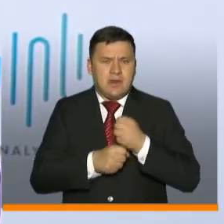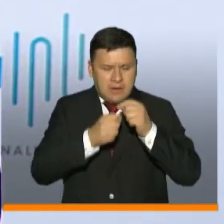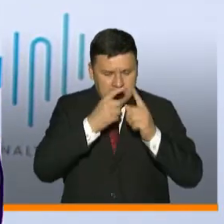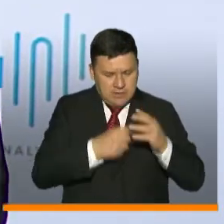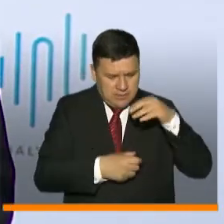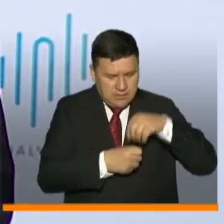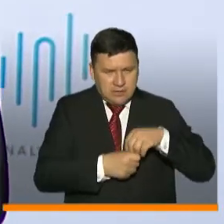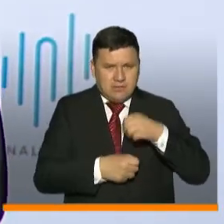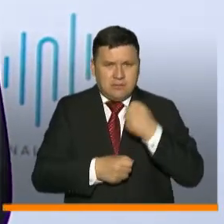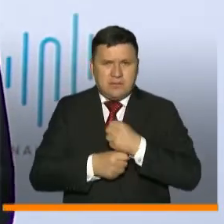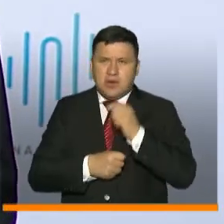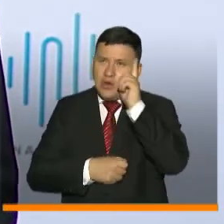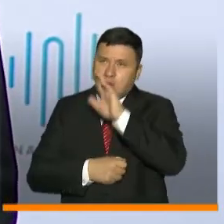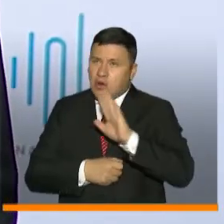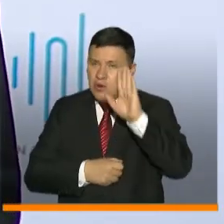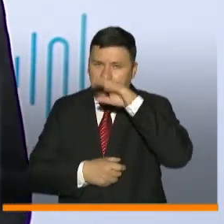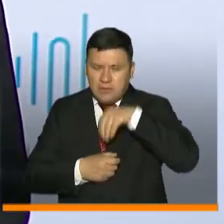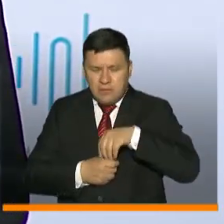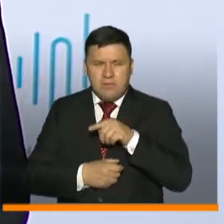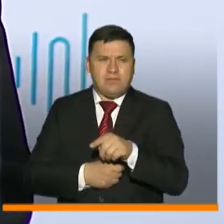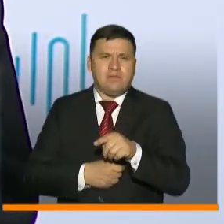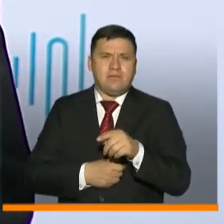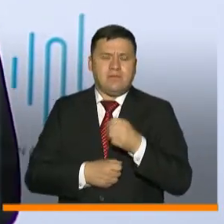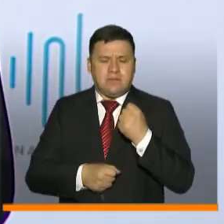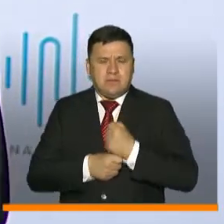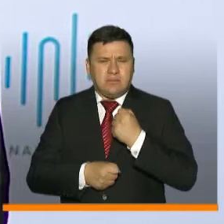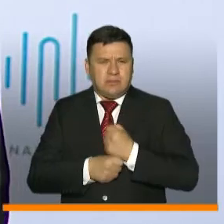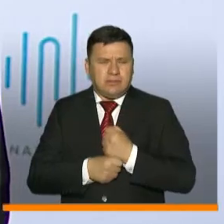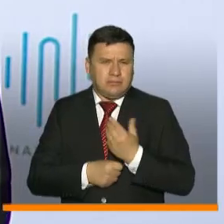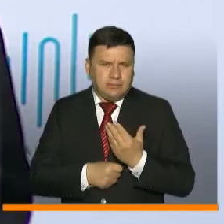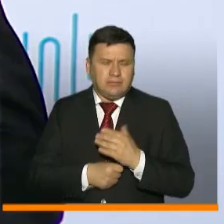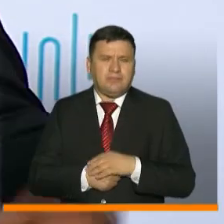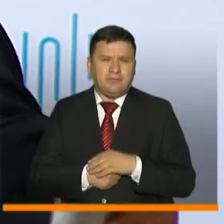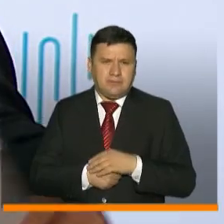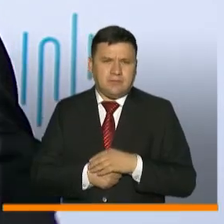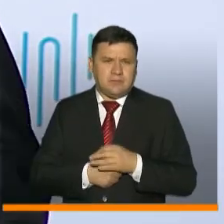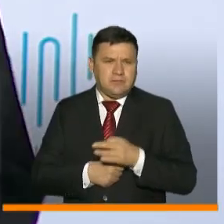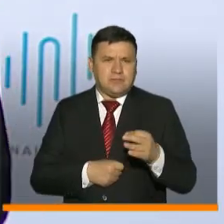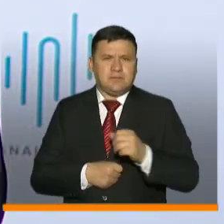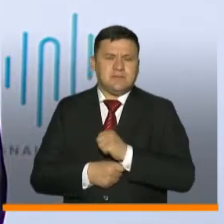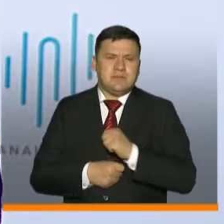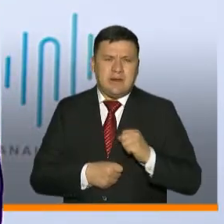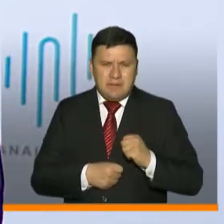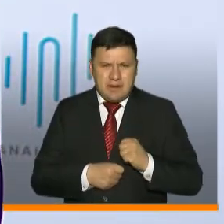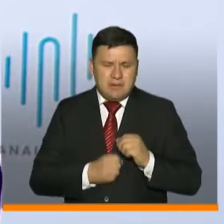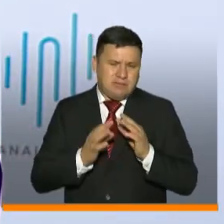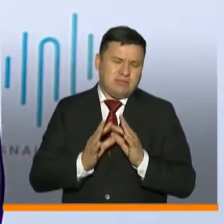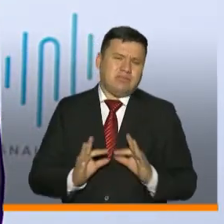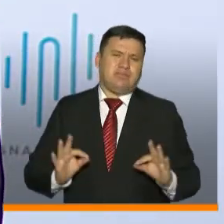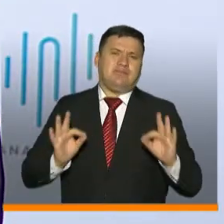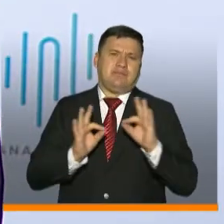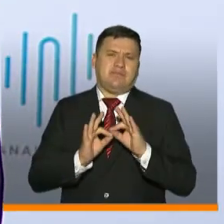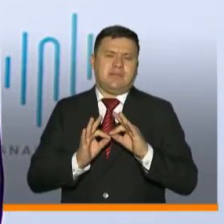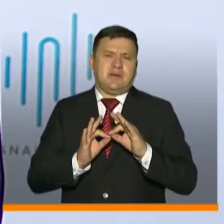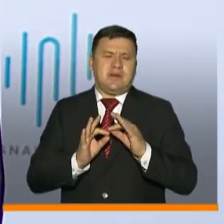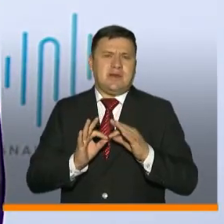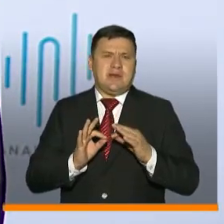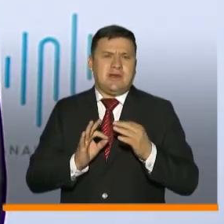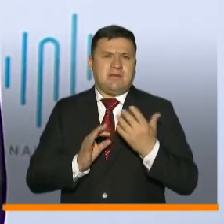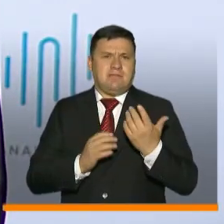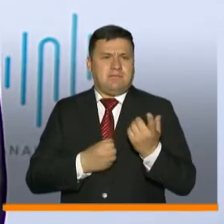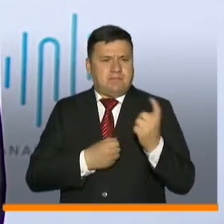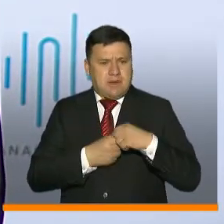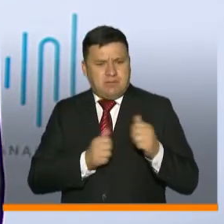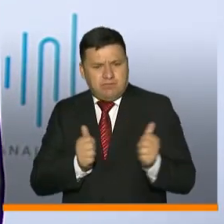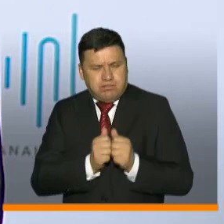funcionarios, funcionarios de las gobernaciones, funcionarios del sector privado. Muy importante registrar